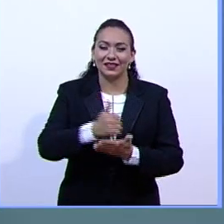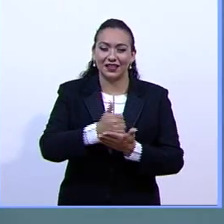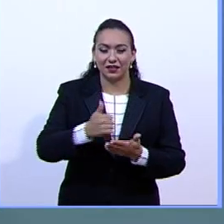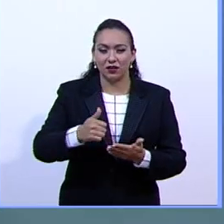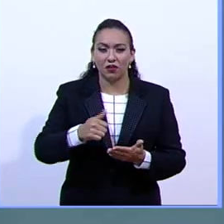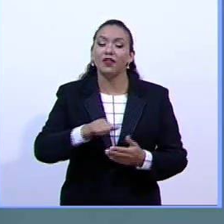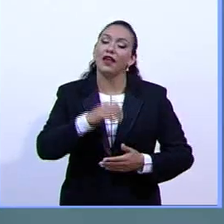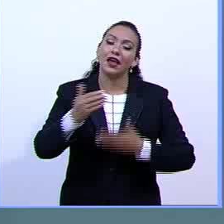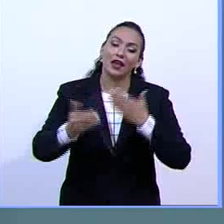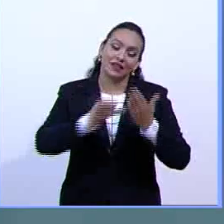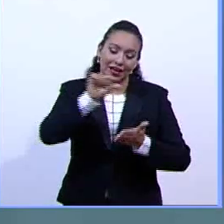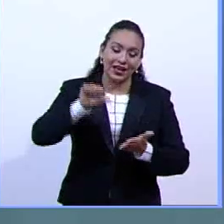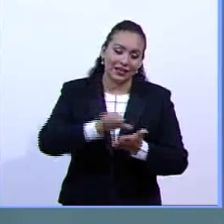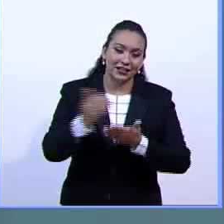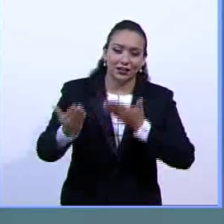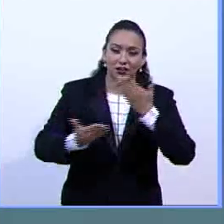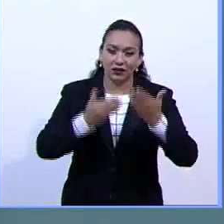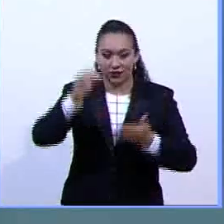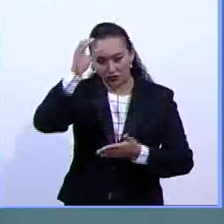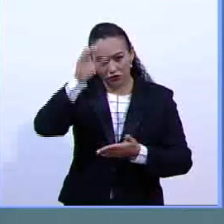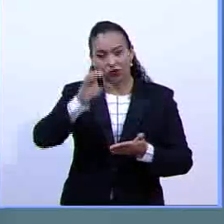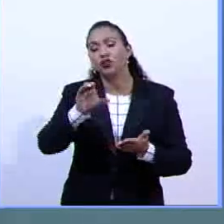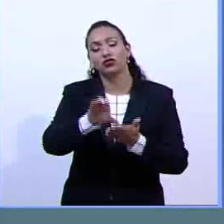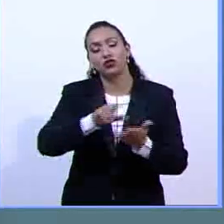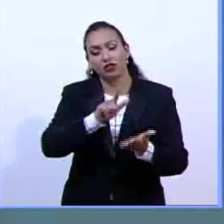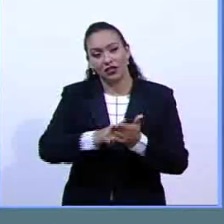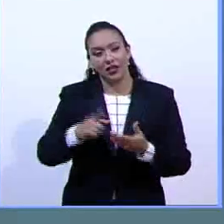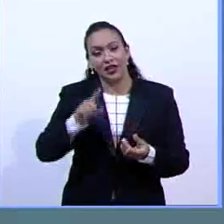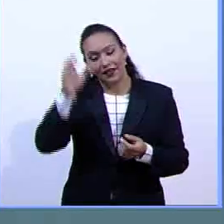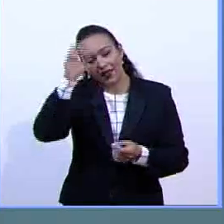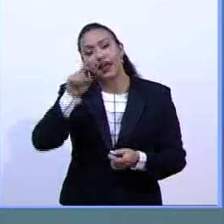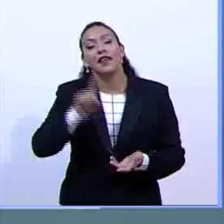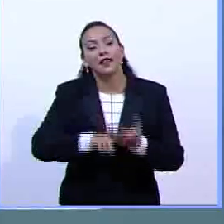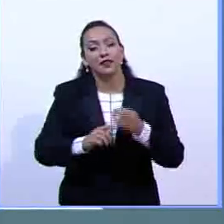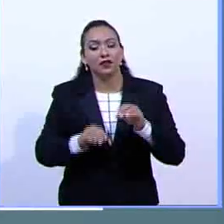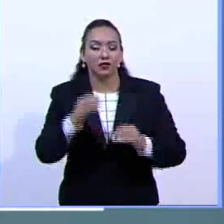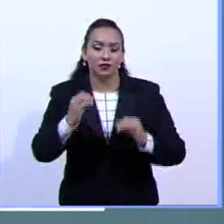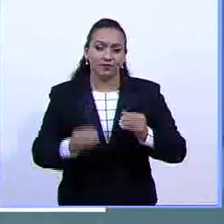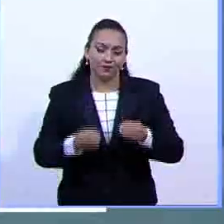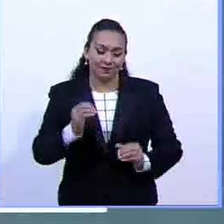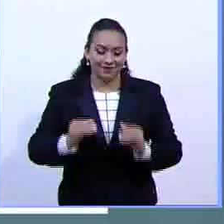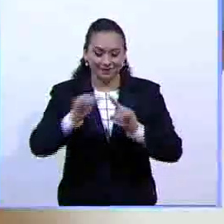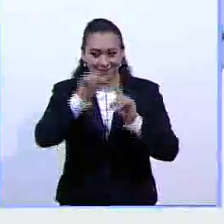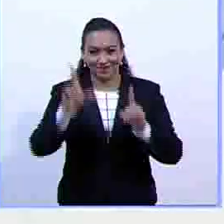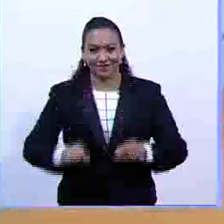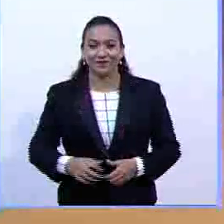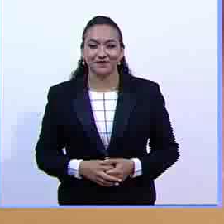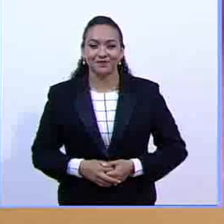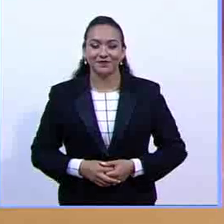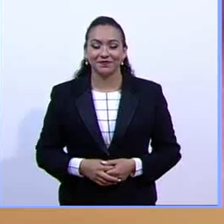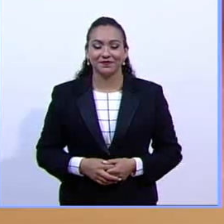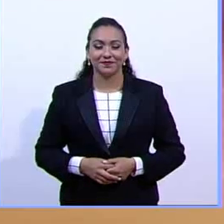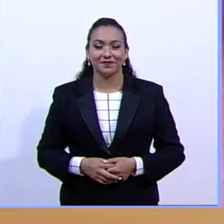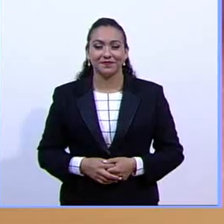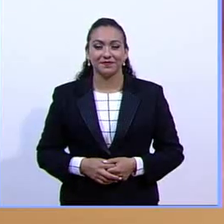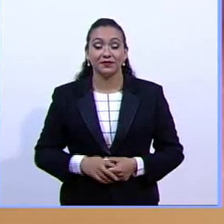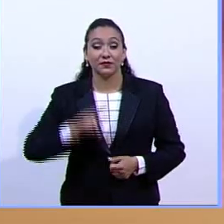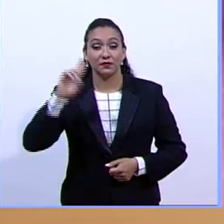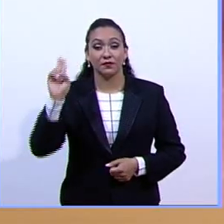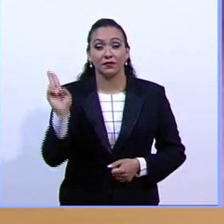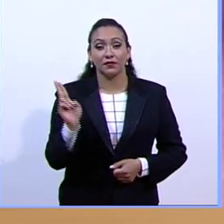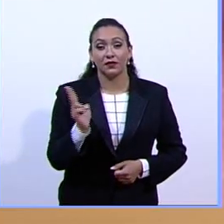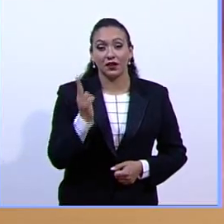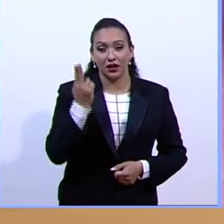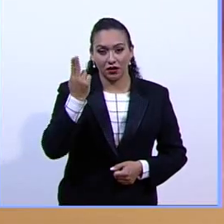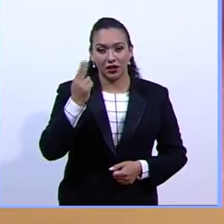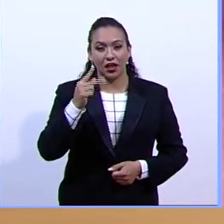Constitucionales o en la red de bibliotecas de la Suprema Corte. La Universidad